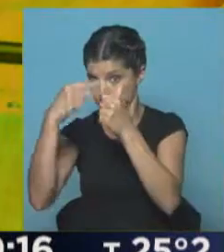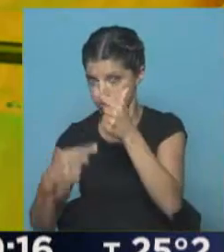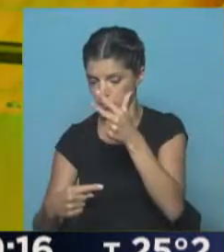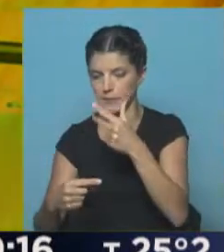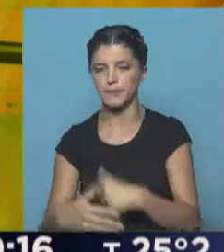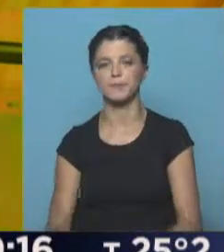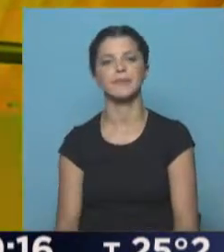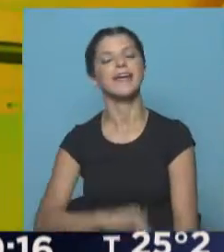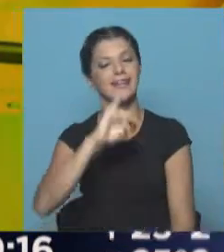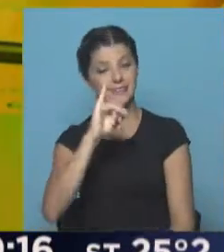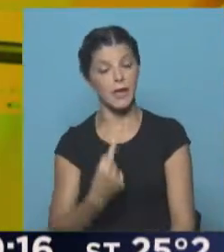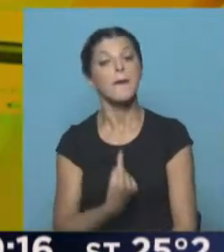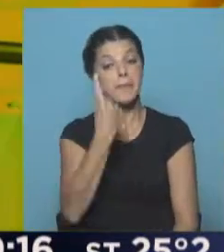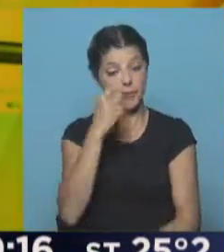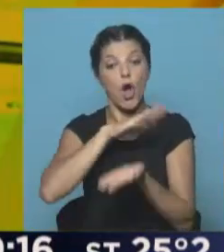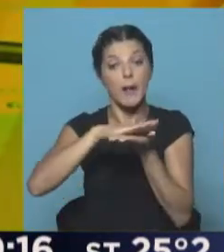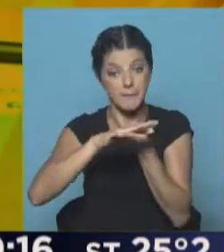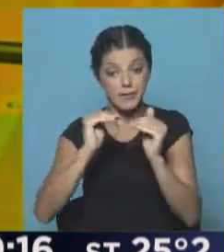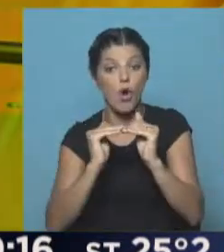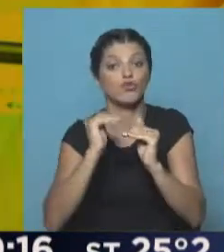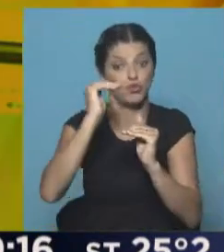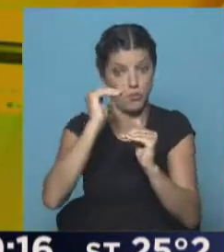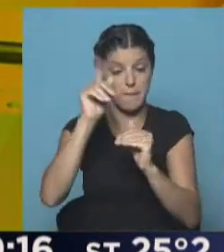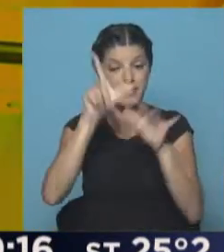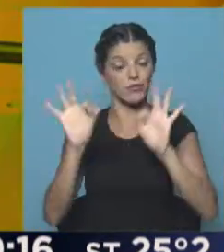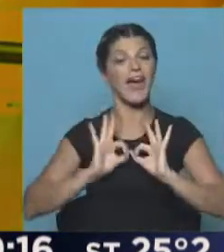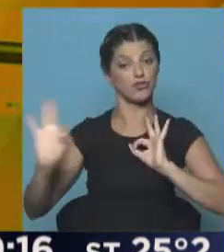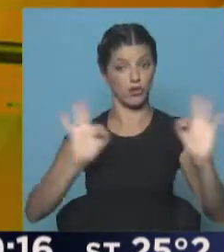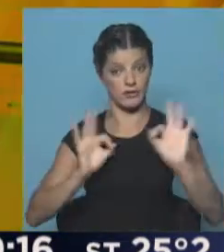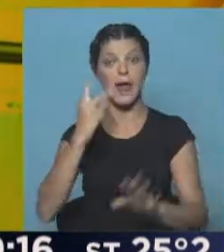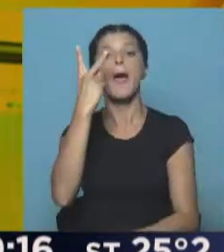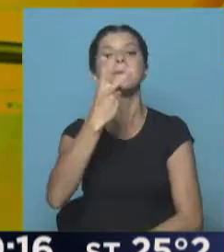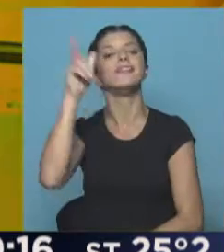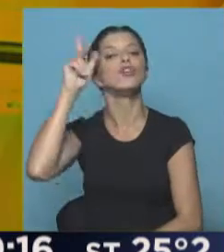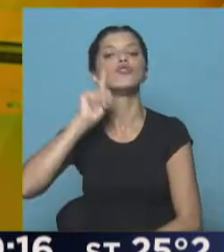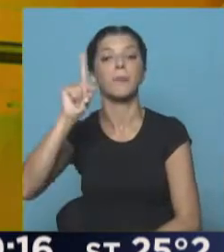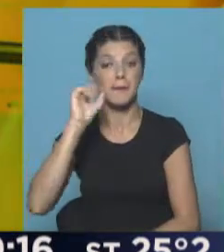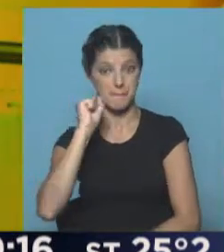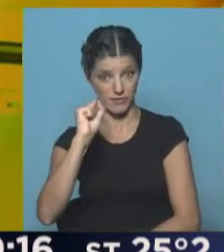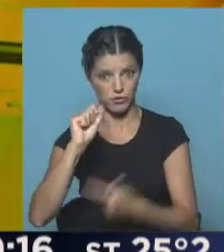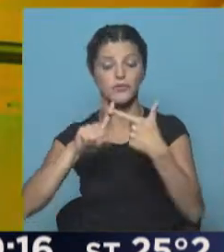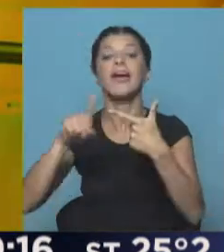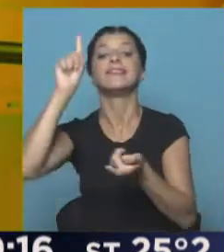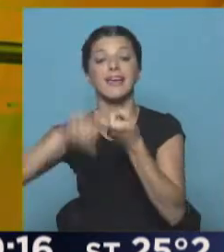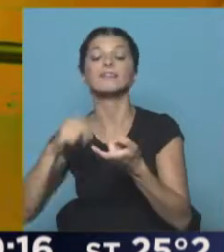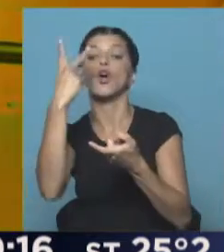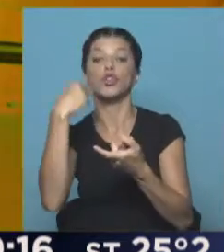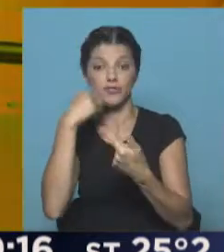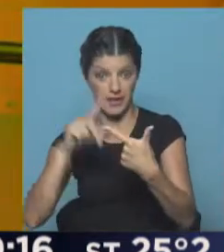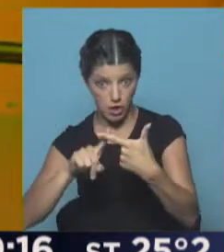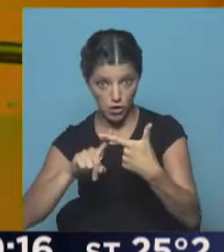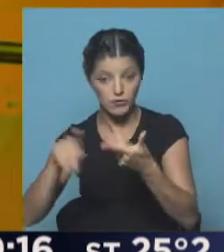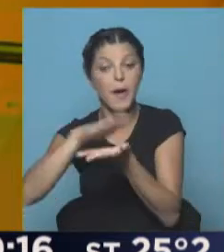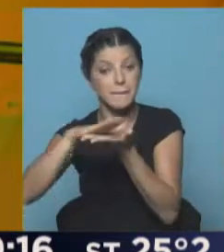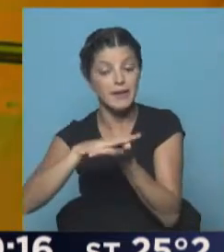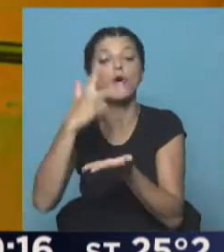en principio sube el mínimo no imponible para solteros a casi 28.000 pesos brutos. Para casados con 2 hijos, el mínimo no imponible